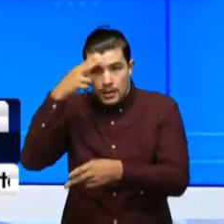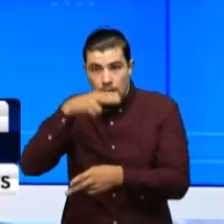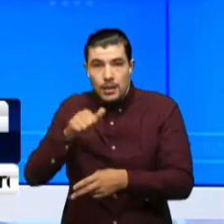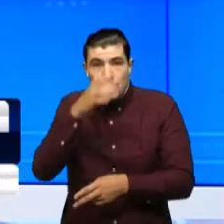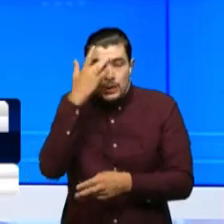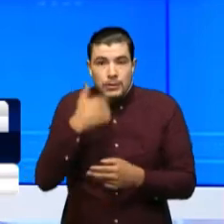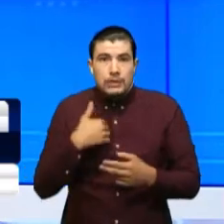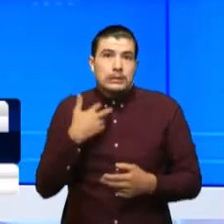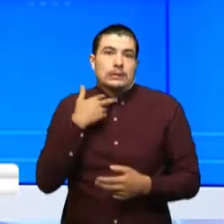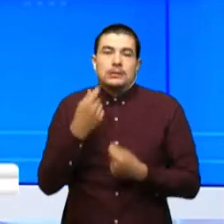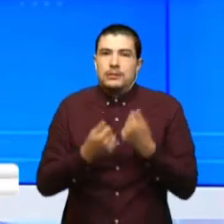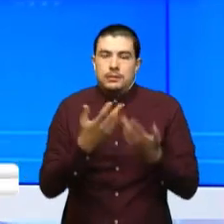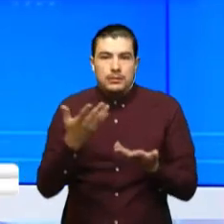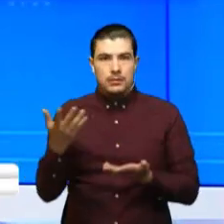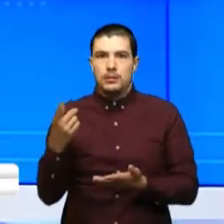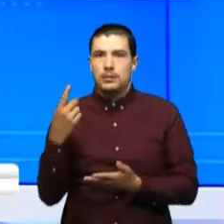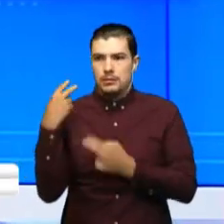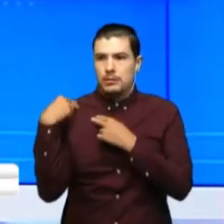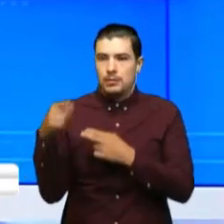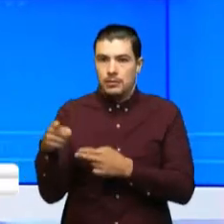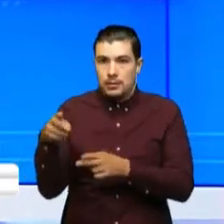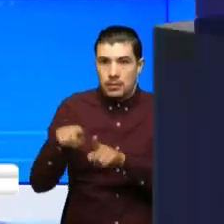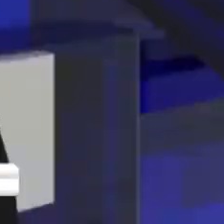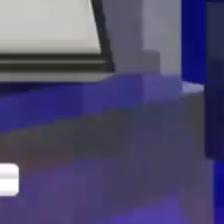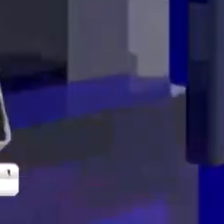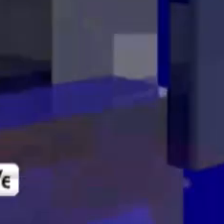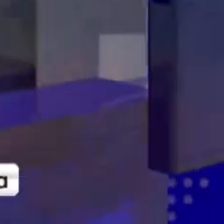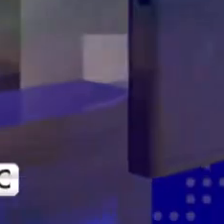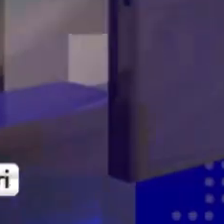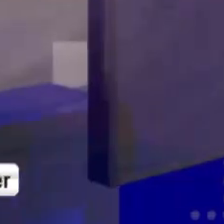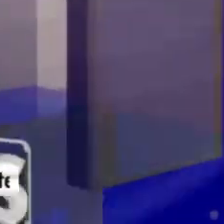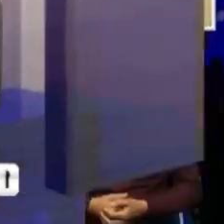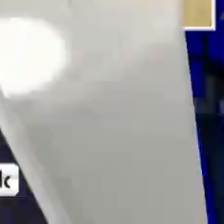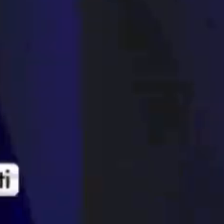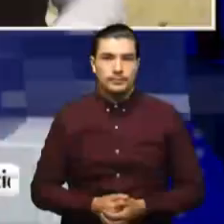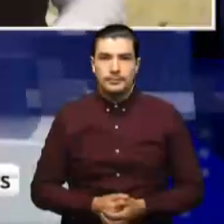eduard pinilla delante de bruce tiene más detalles de esta noticia adelante